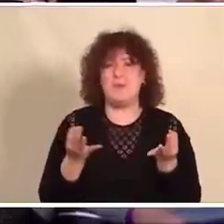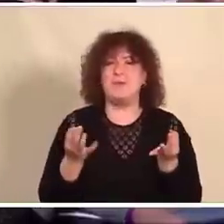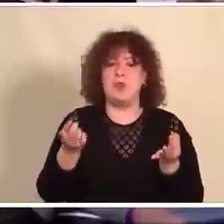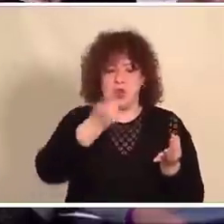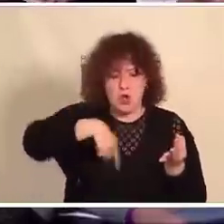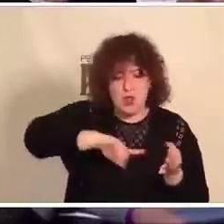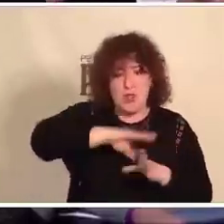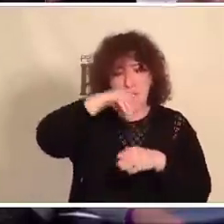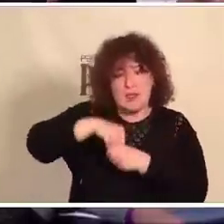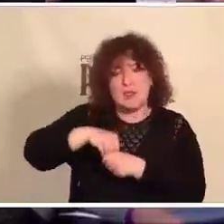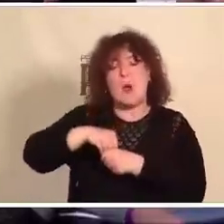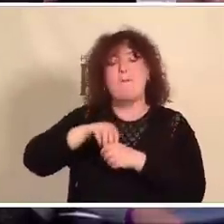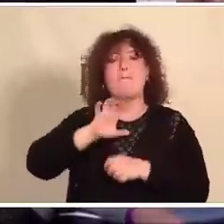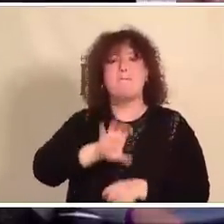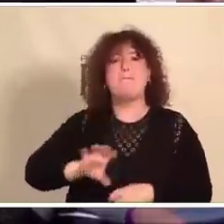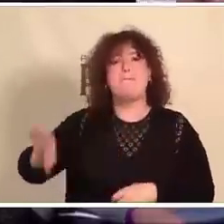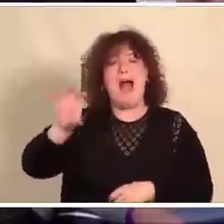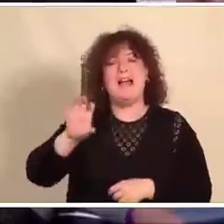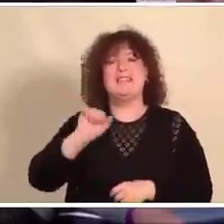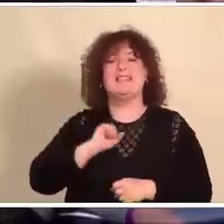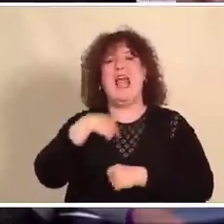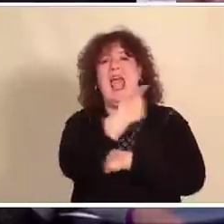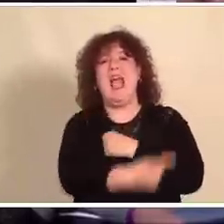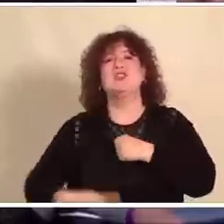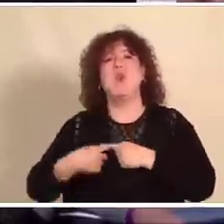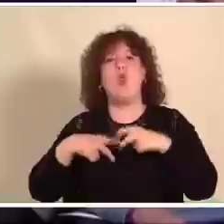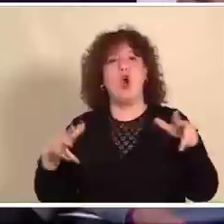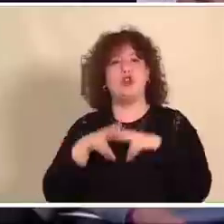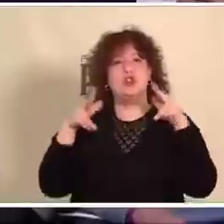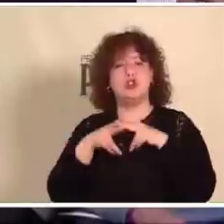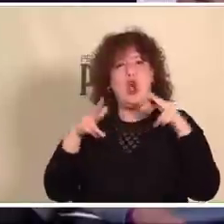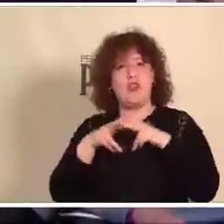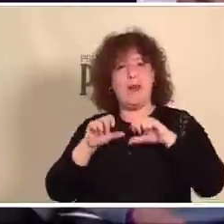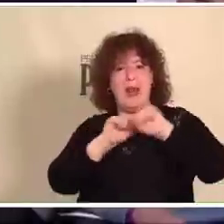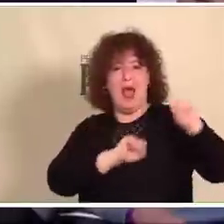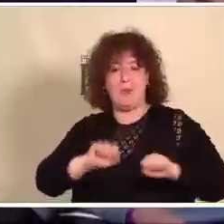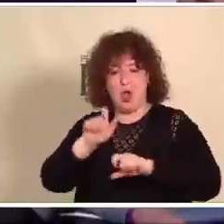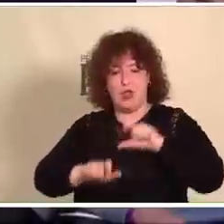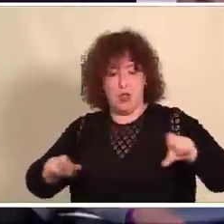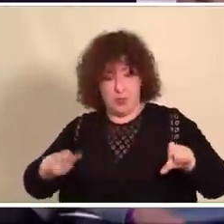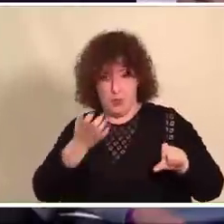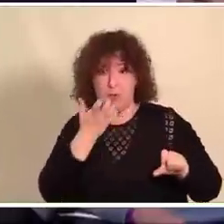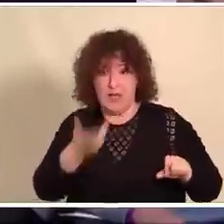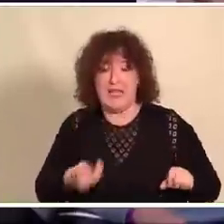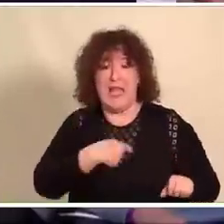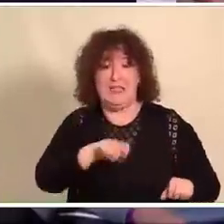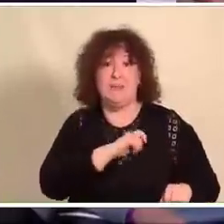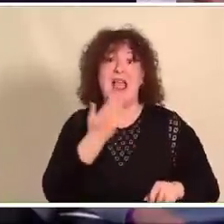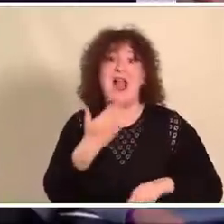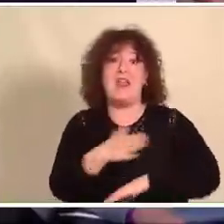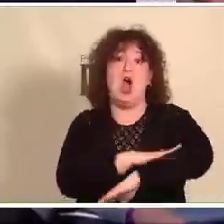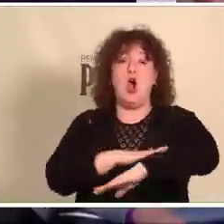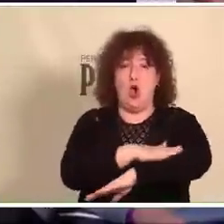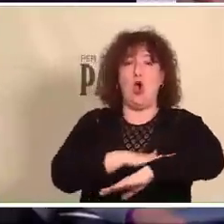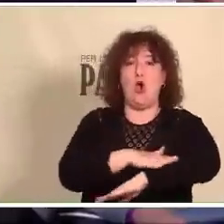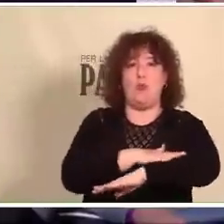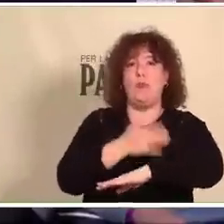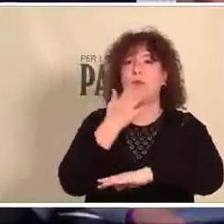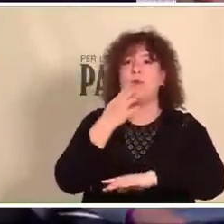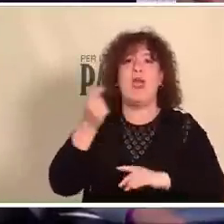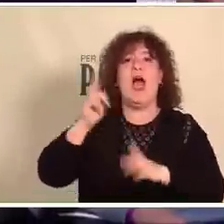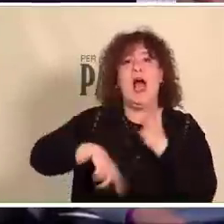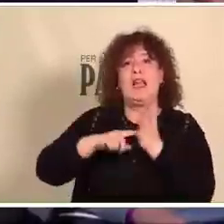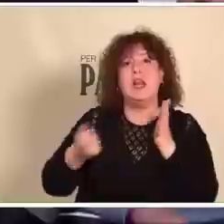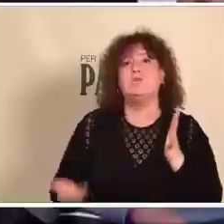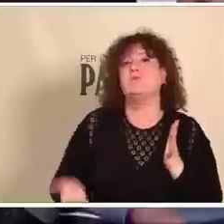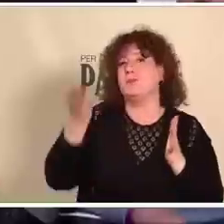sociales que protejan a la población como hemos logrado hacer aquí en España a través del gobierno limitando las subidas de los